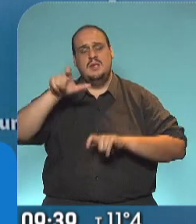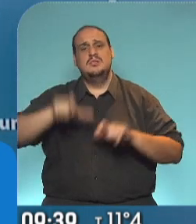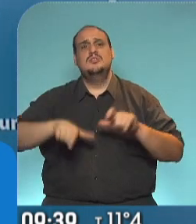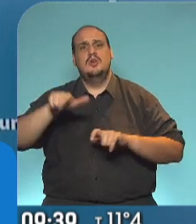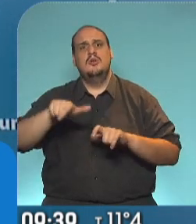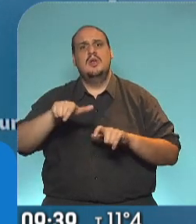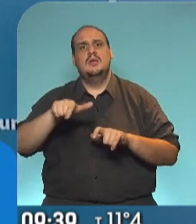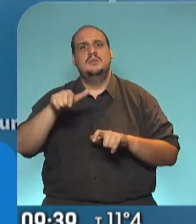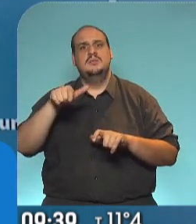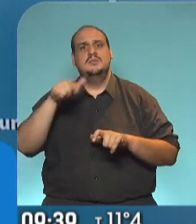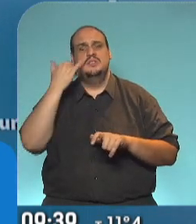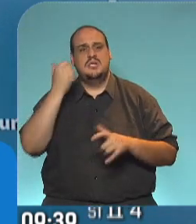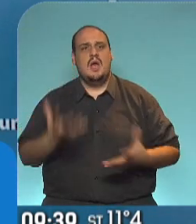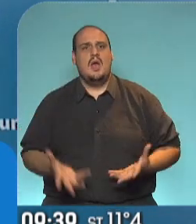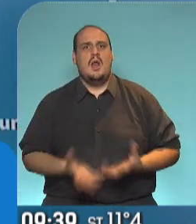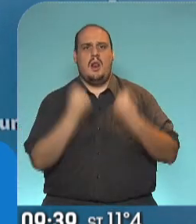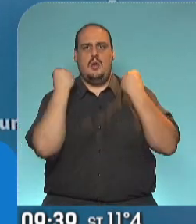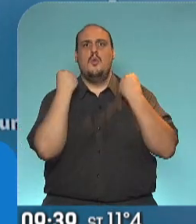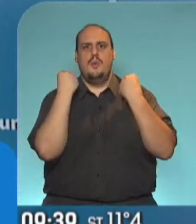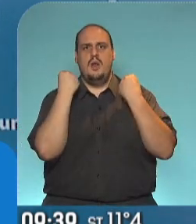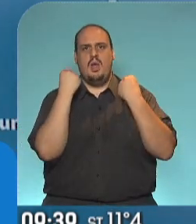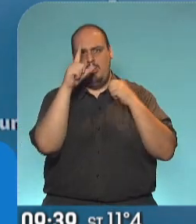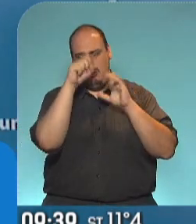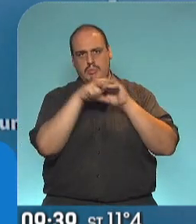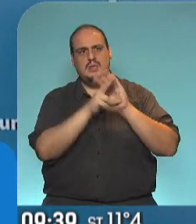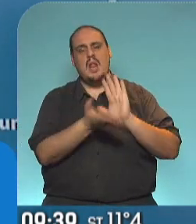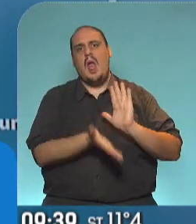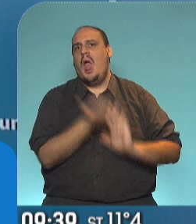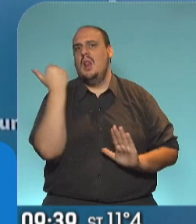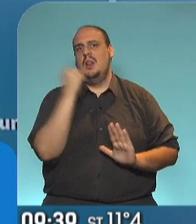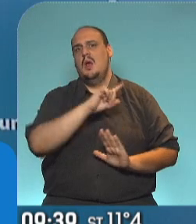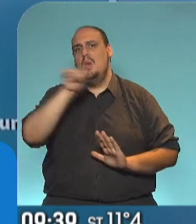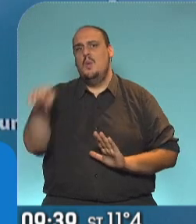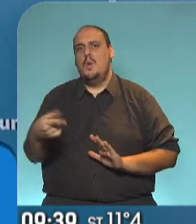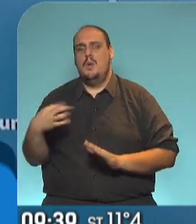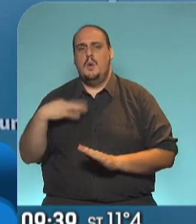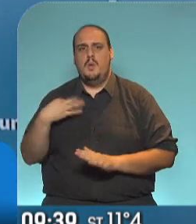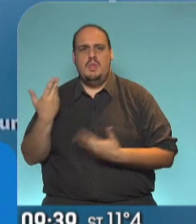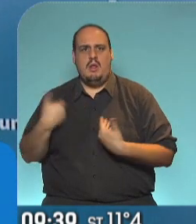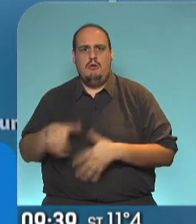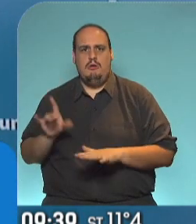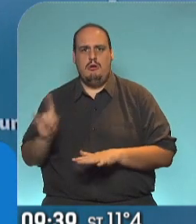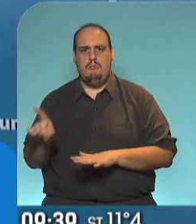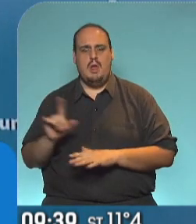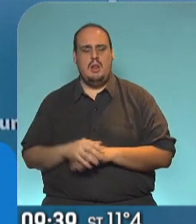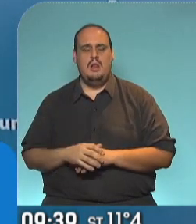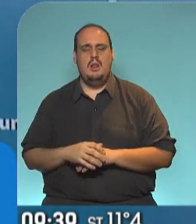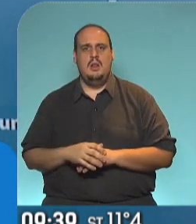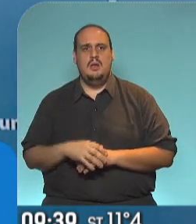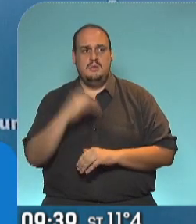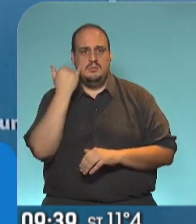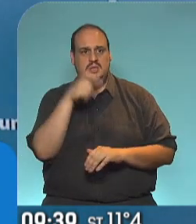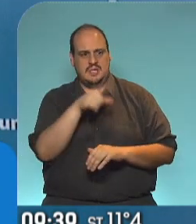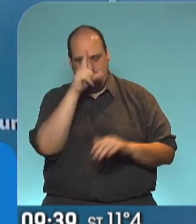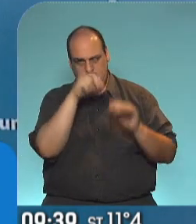logrado estar de alta de un establecimiento de salud y retornar a la vida fuera del mismo luego de haber pasado